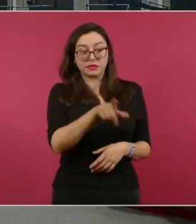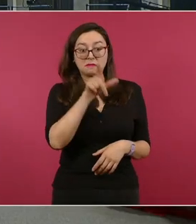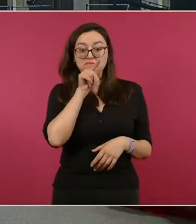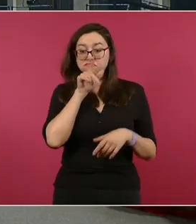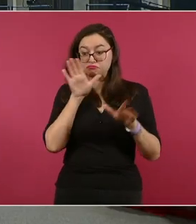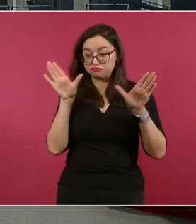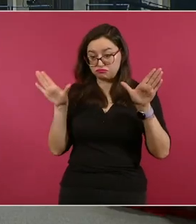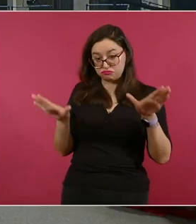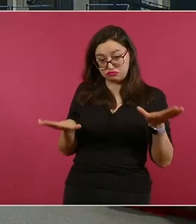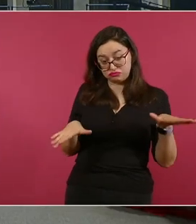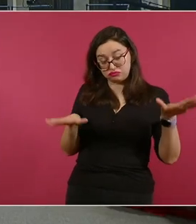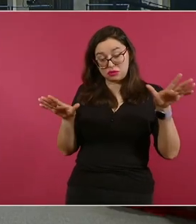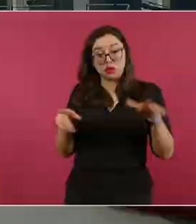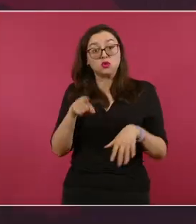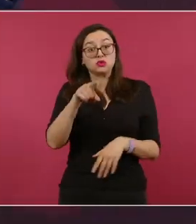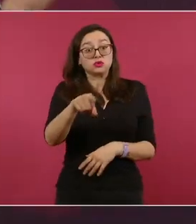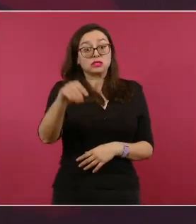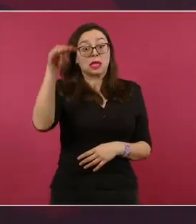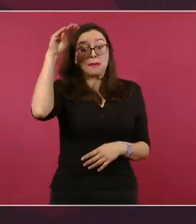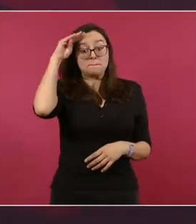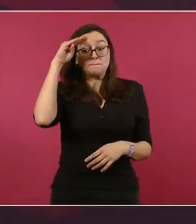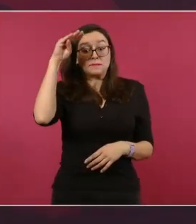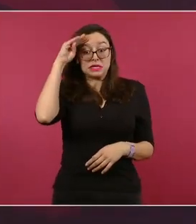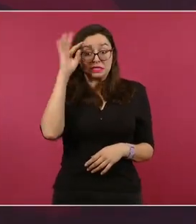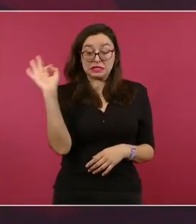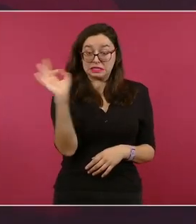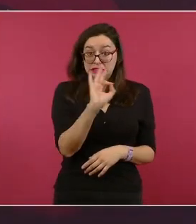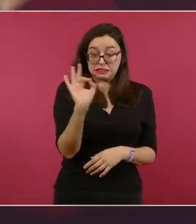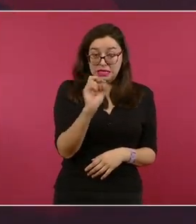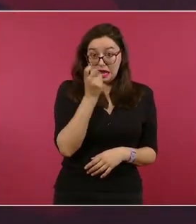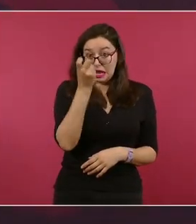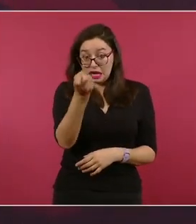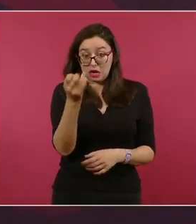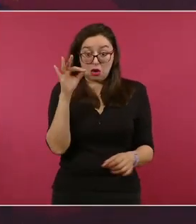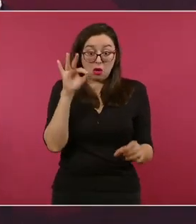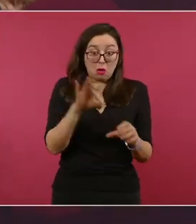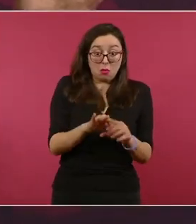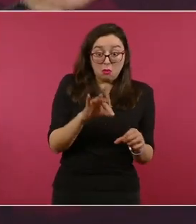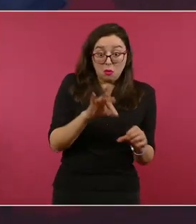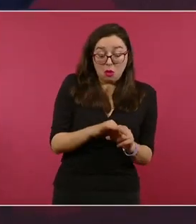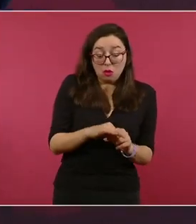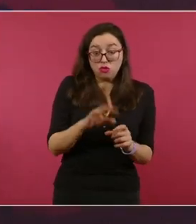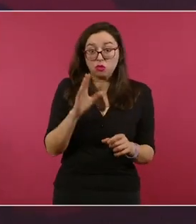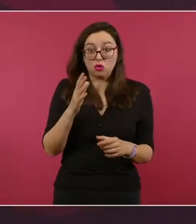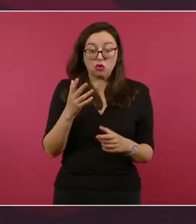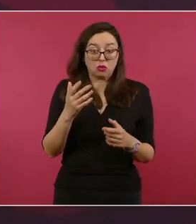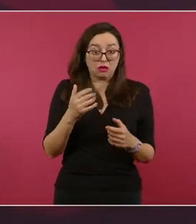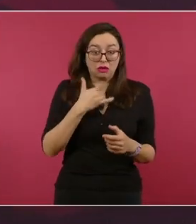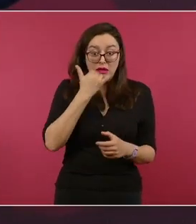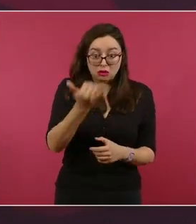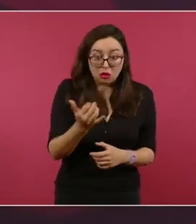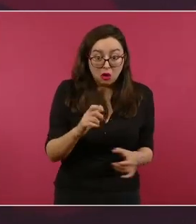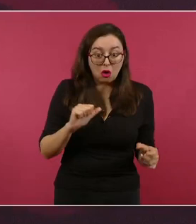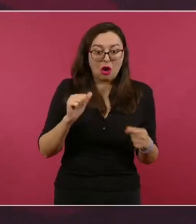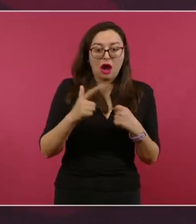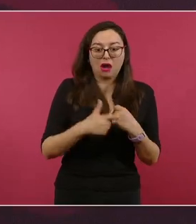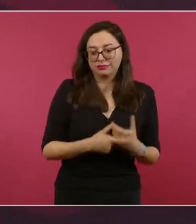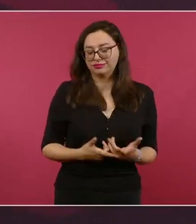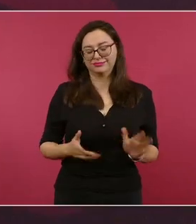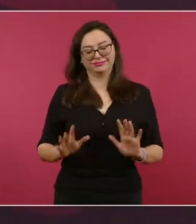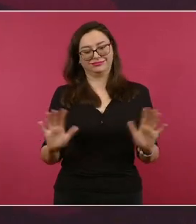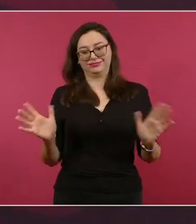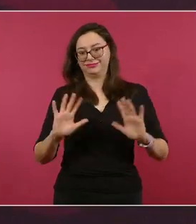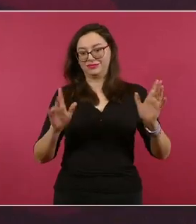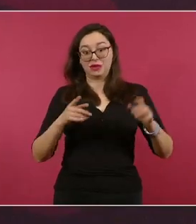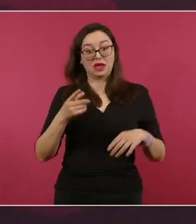las apilotadas. No, pues inventan. Sí, viene el New York Times, sí, viene el proceso, aquí estaría